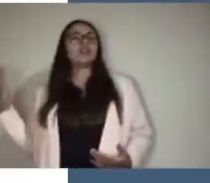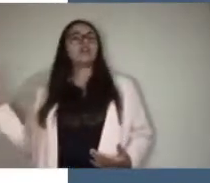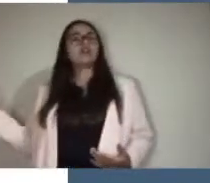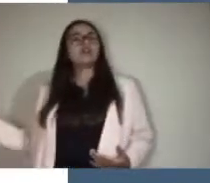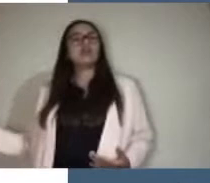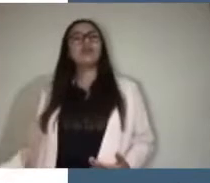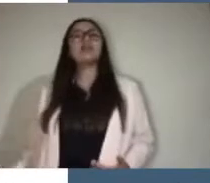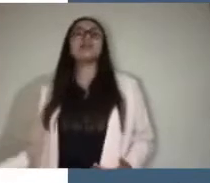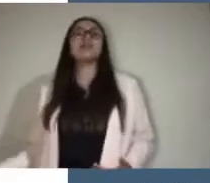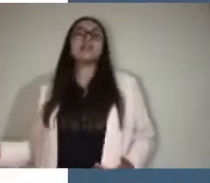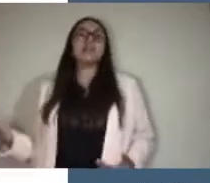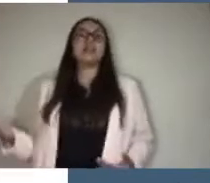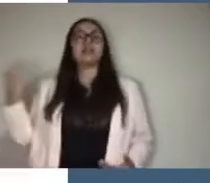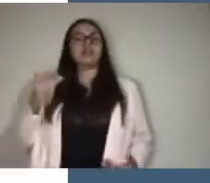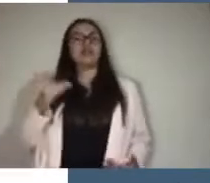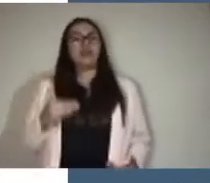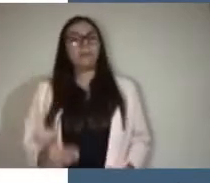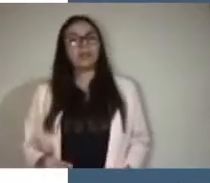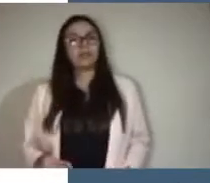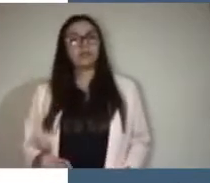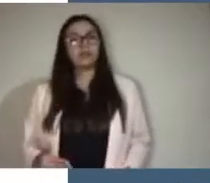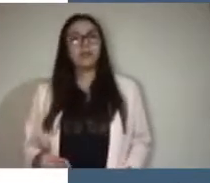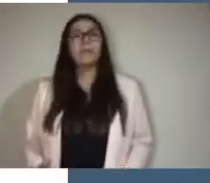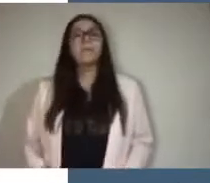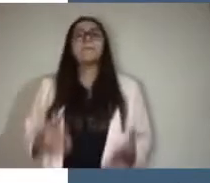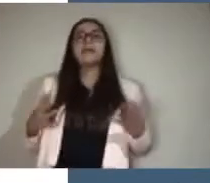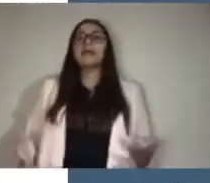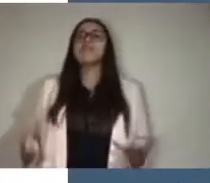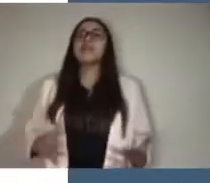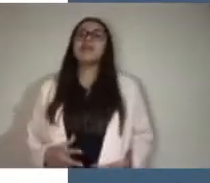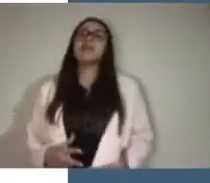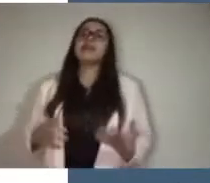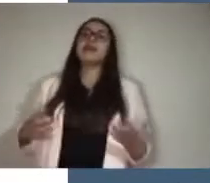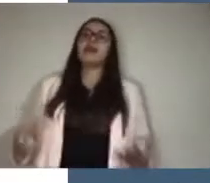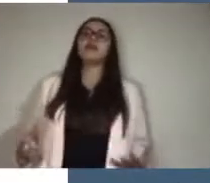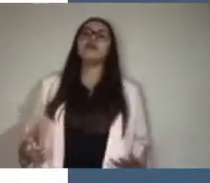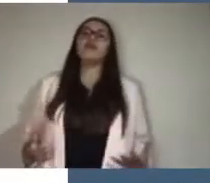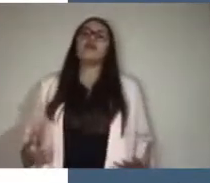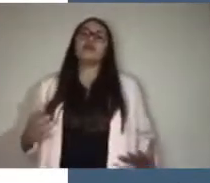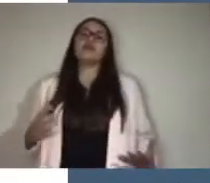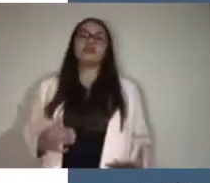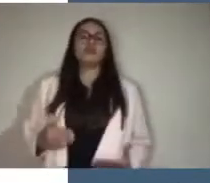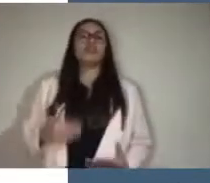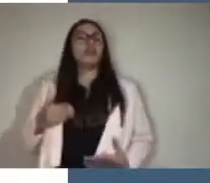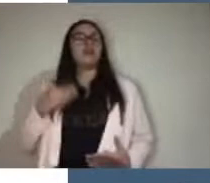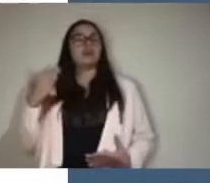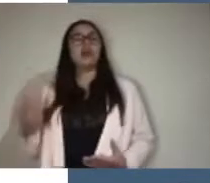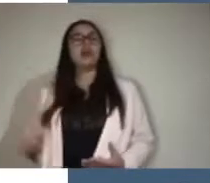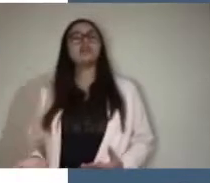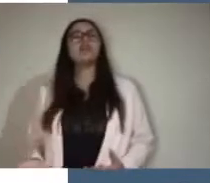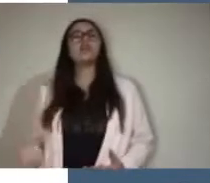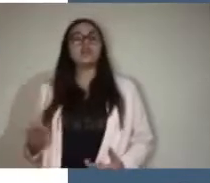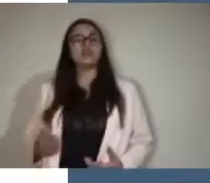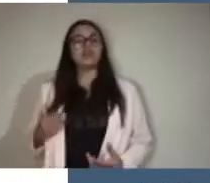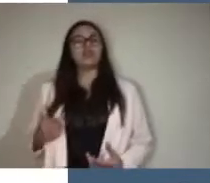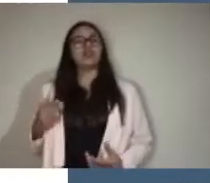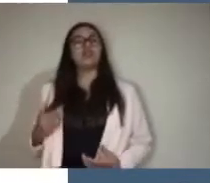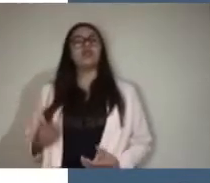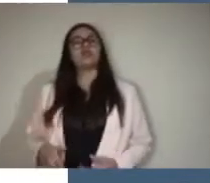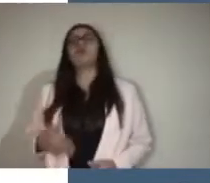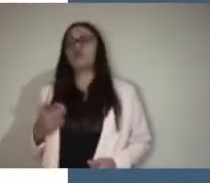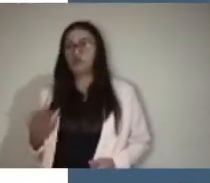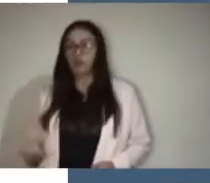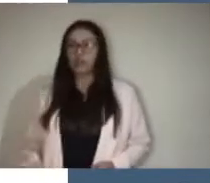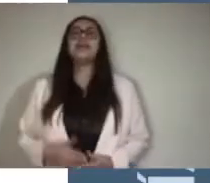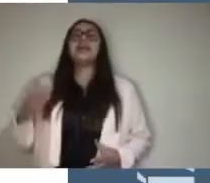algunos casos y algunos controles que tenían datos incompletos, para finalmente quedar con 484 casos y